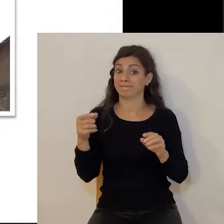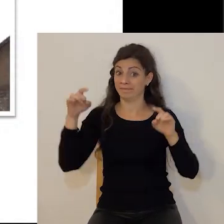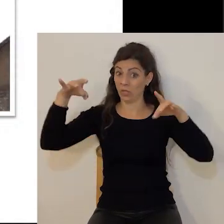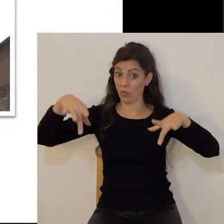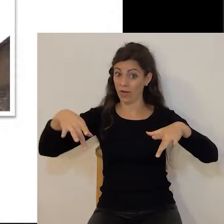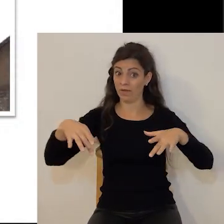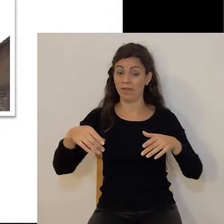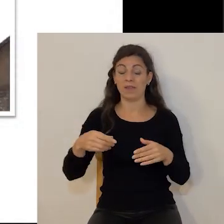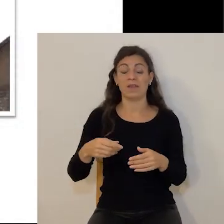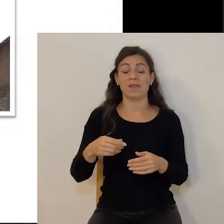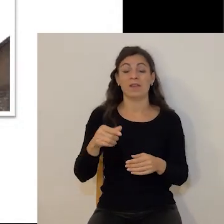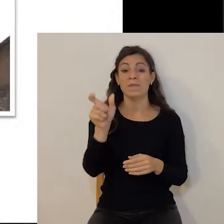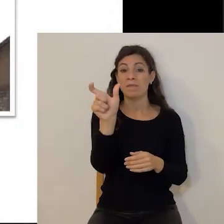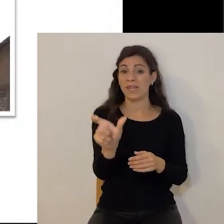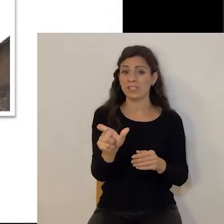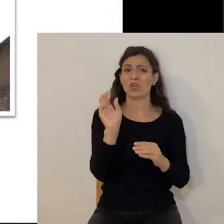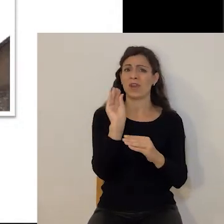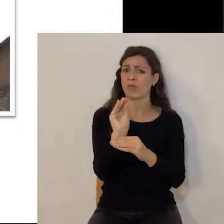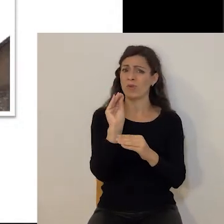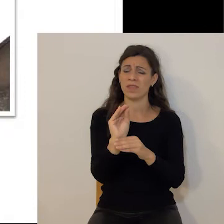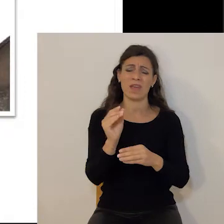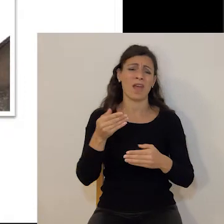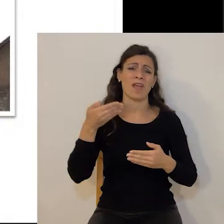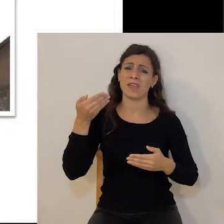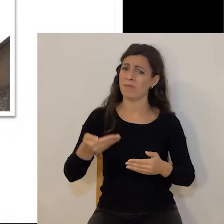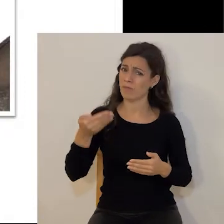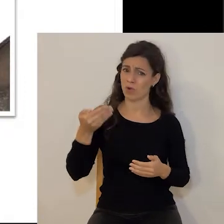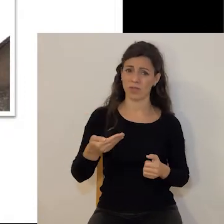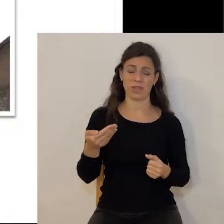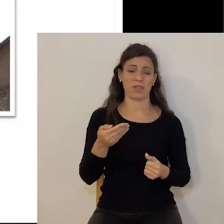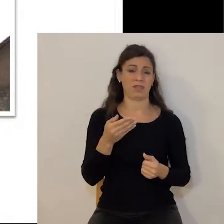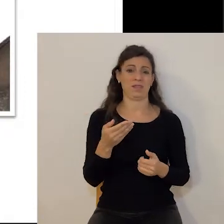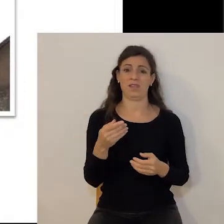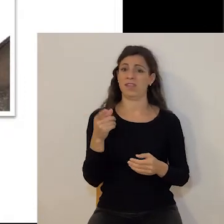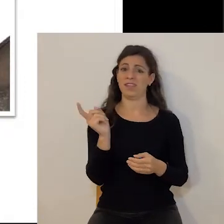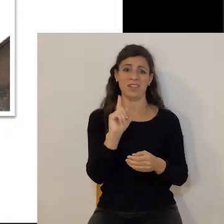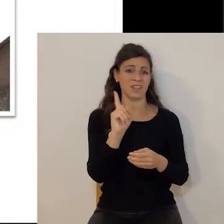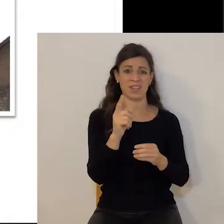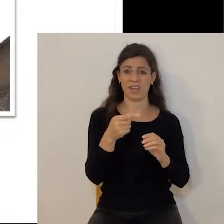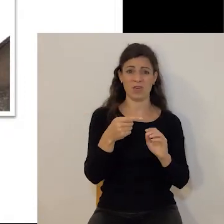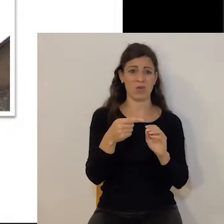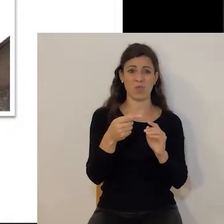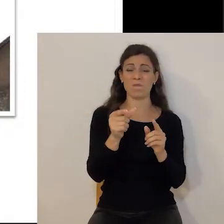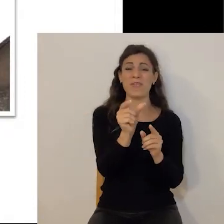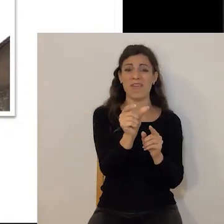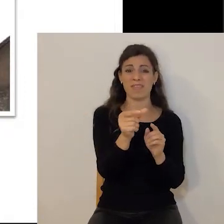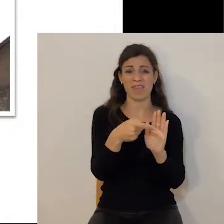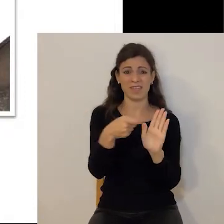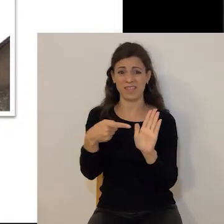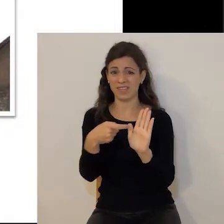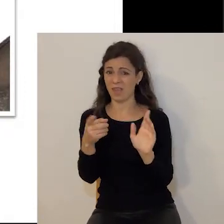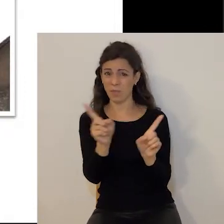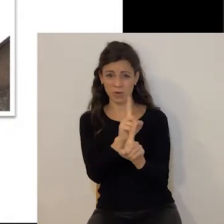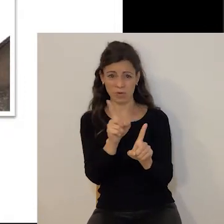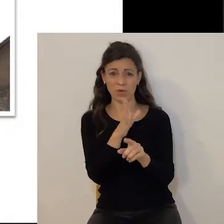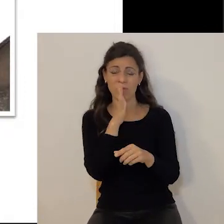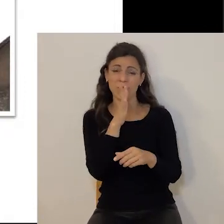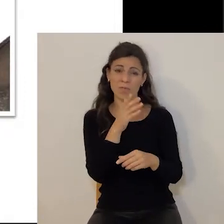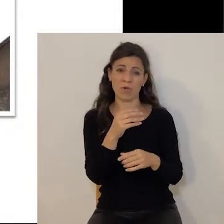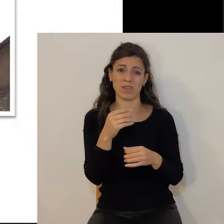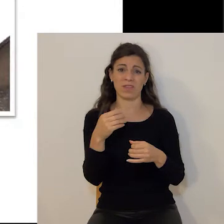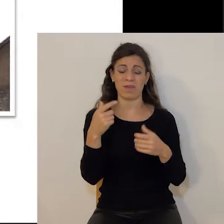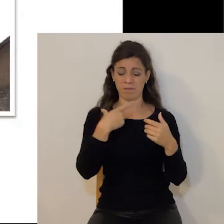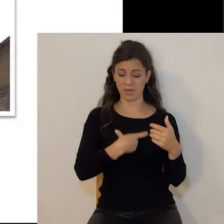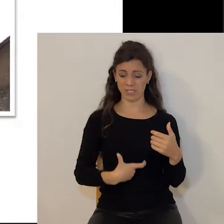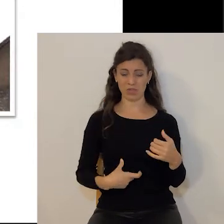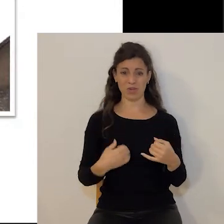que cuidemos a las personas, que no hagamos, porque cada pequeña herida puede destruir la persona. Y les